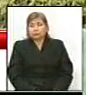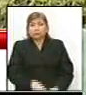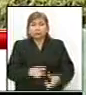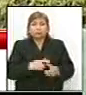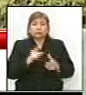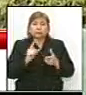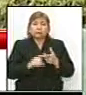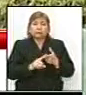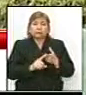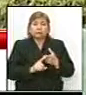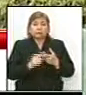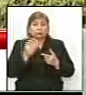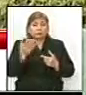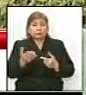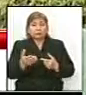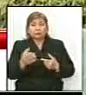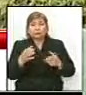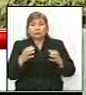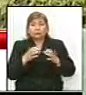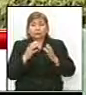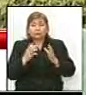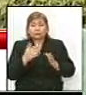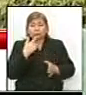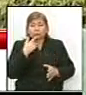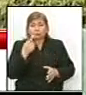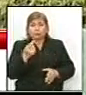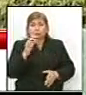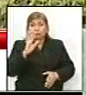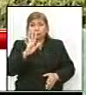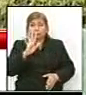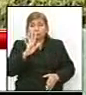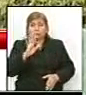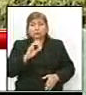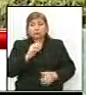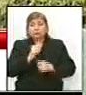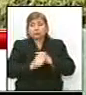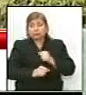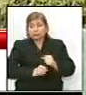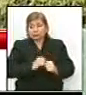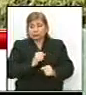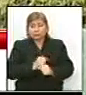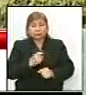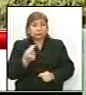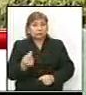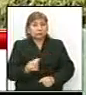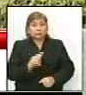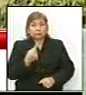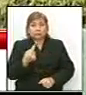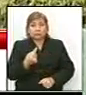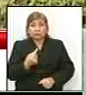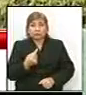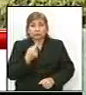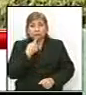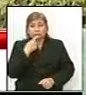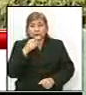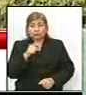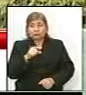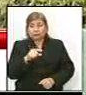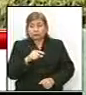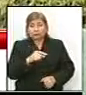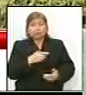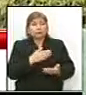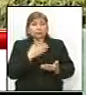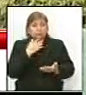Entonces, señor congresista, son como 5 años que estamos tan solamente con este perfil